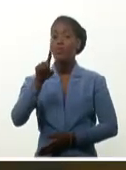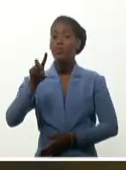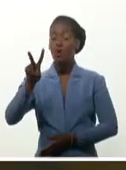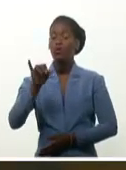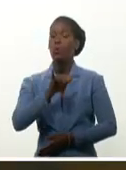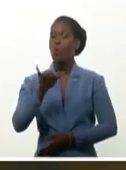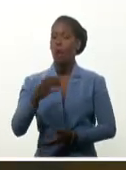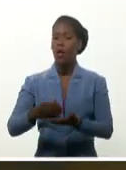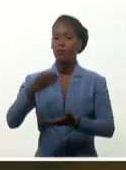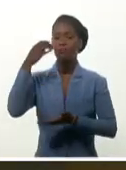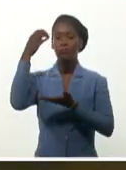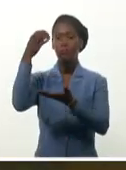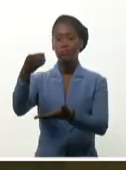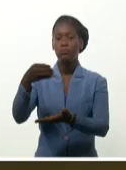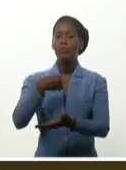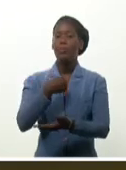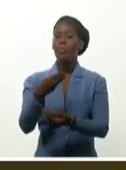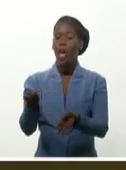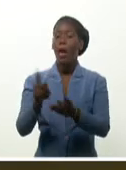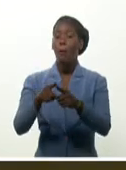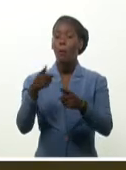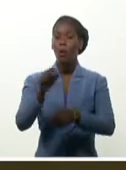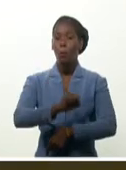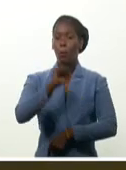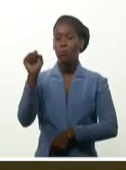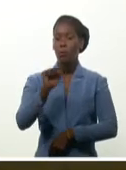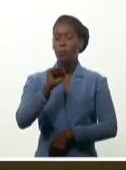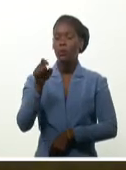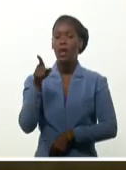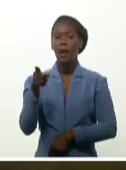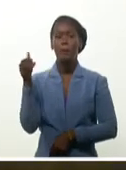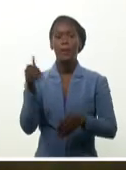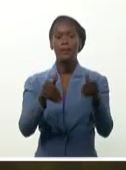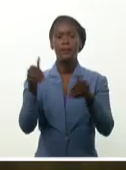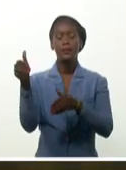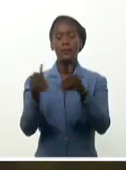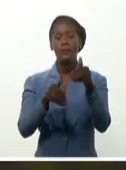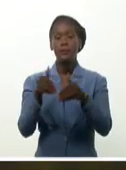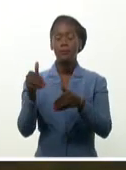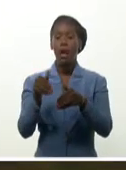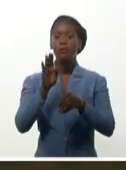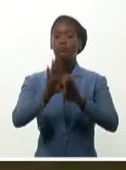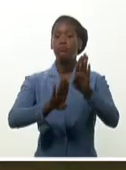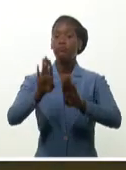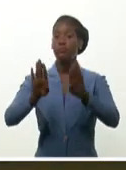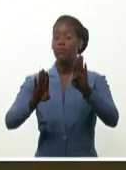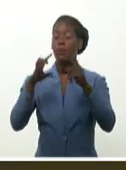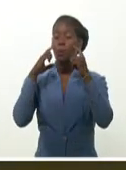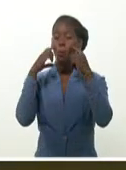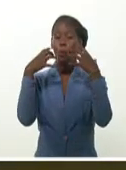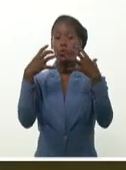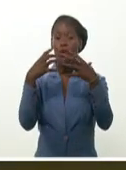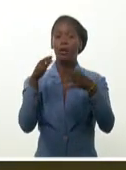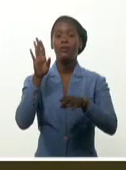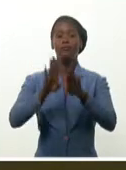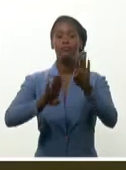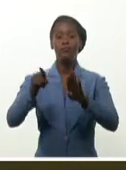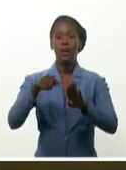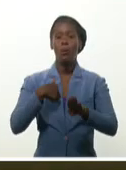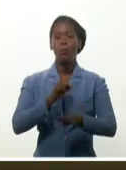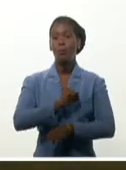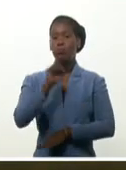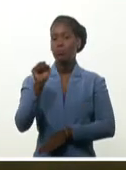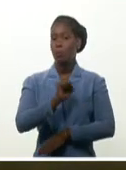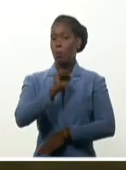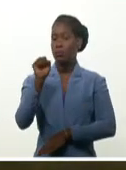de Bellas Artes San Alejandro. Participó en exposiciones colectivas a nivel internacional. Sus diseños e ilustraciones han prestigiado